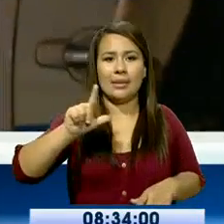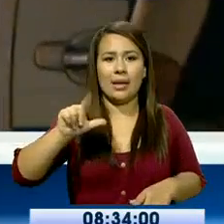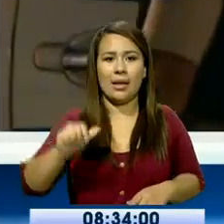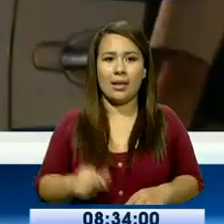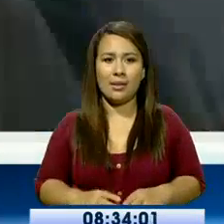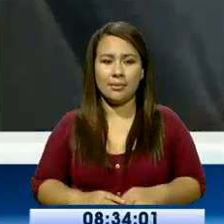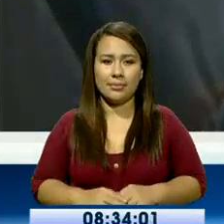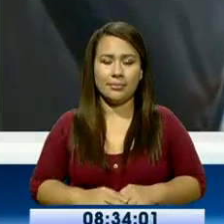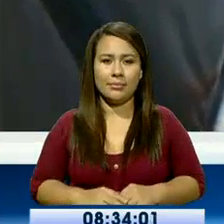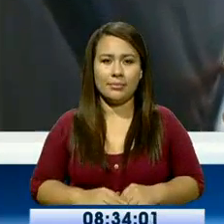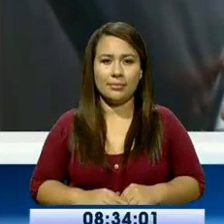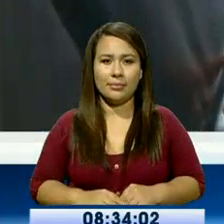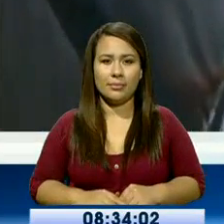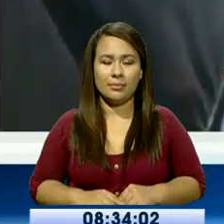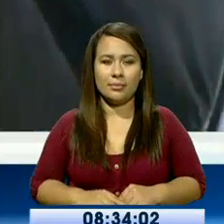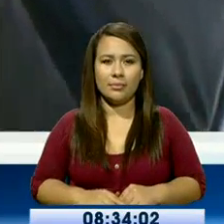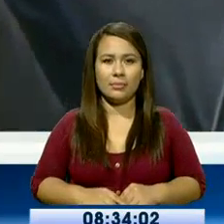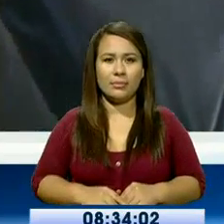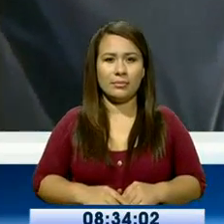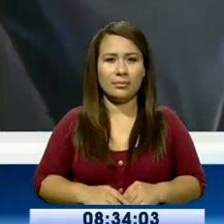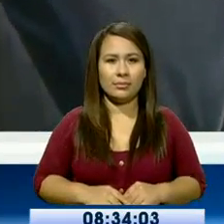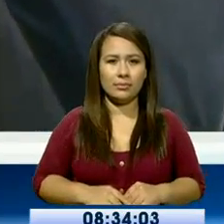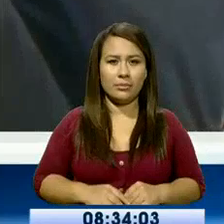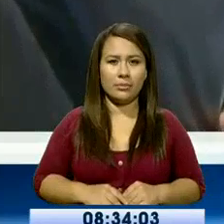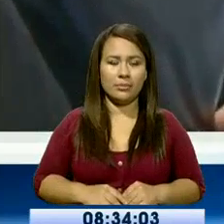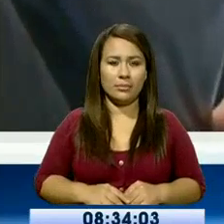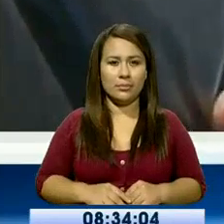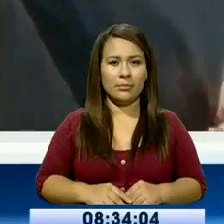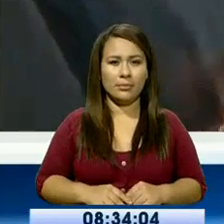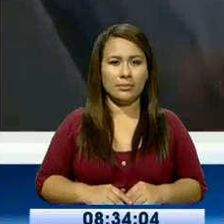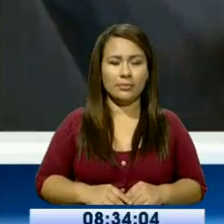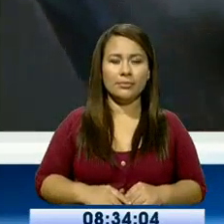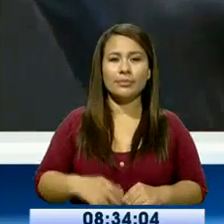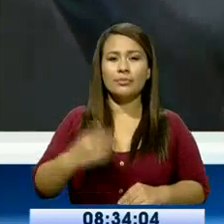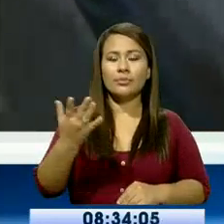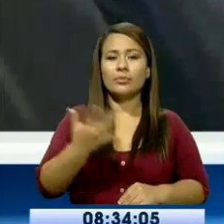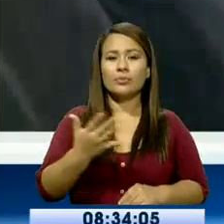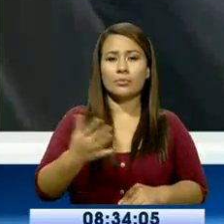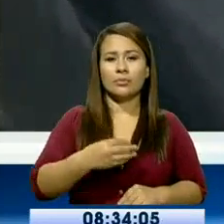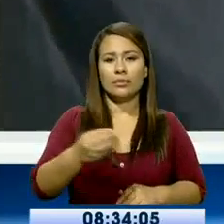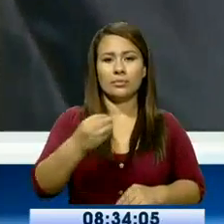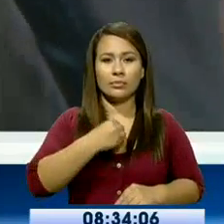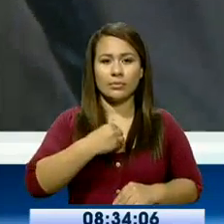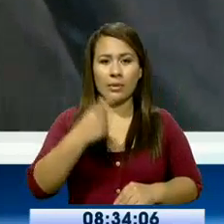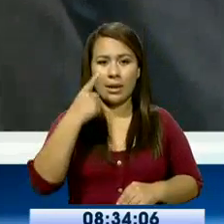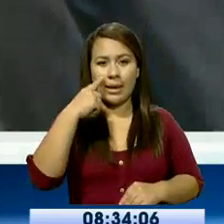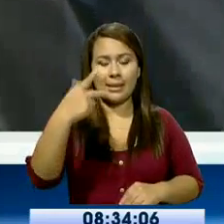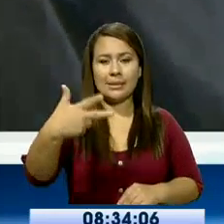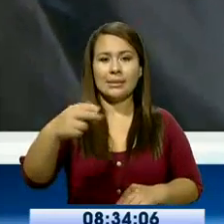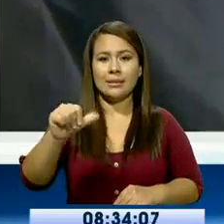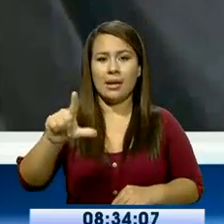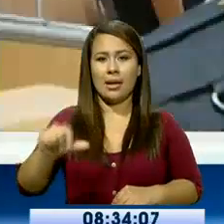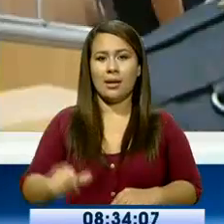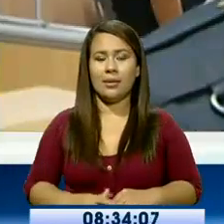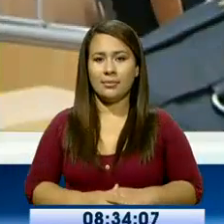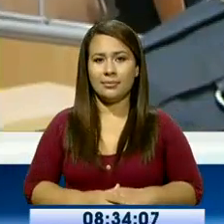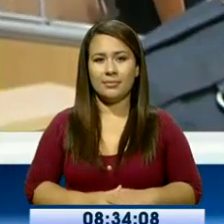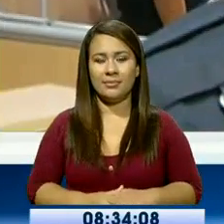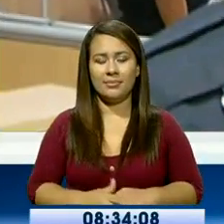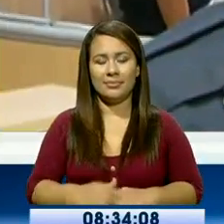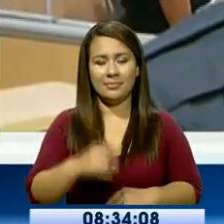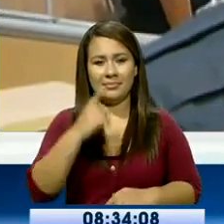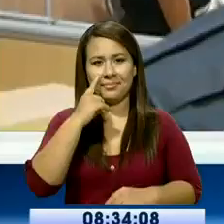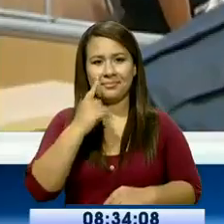suroeste de la urbe. La policía aprehendió al supuesto malhechor minutos después del robo. Había